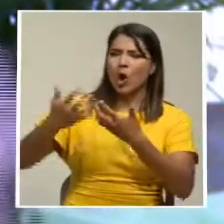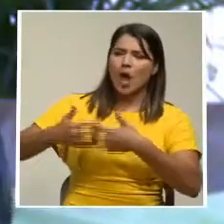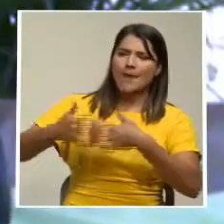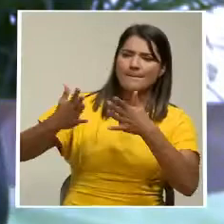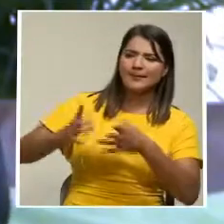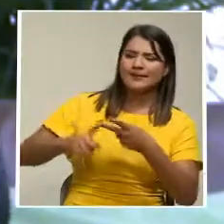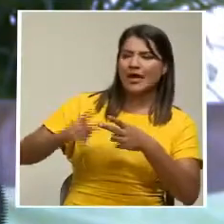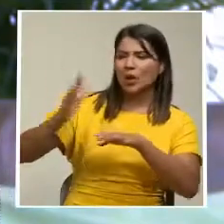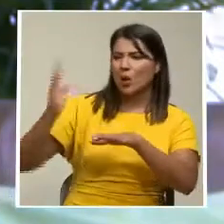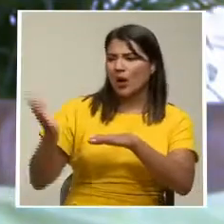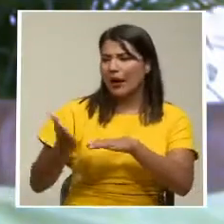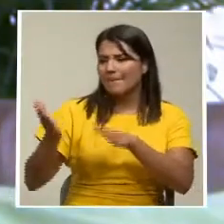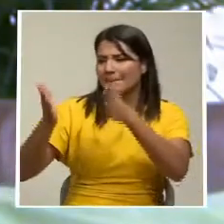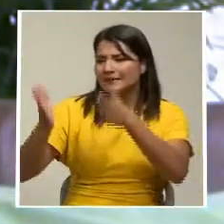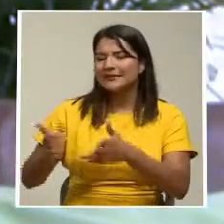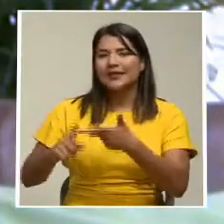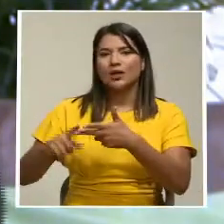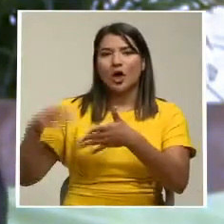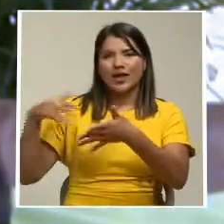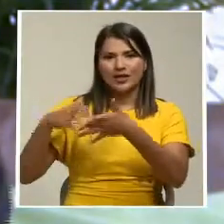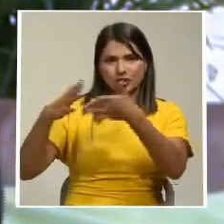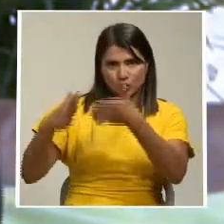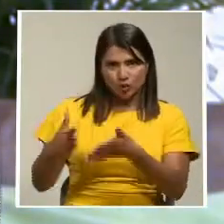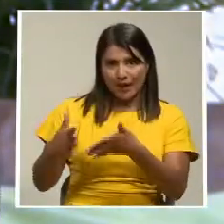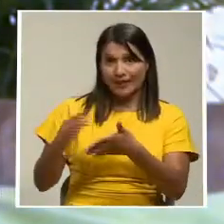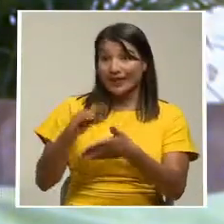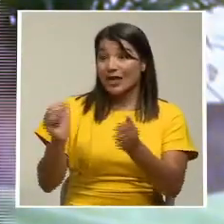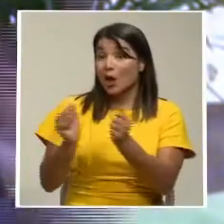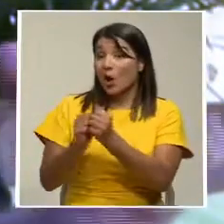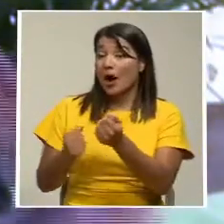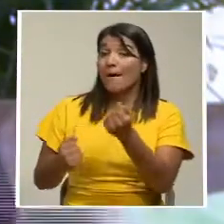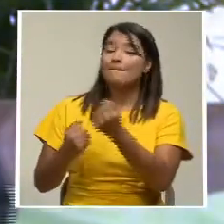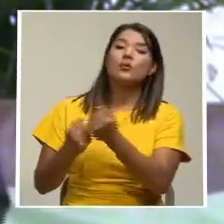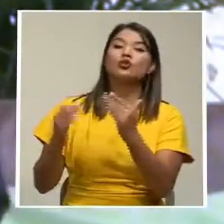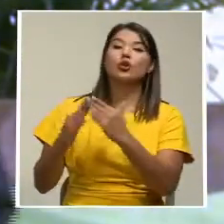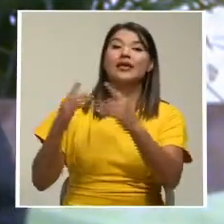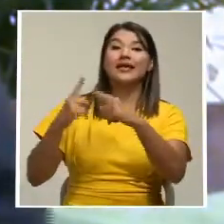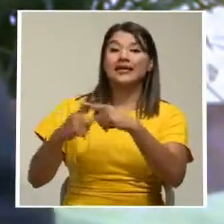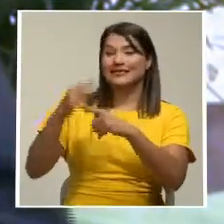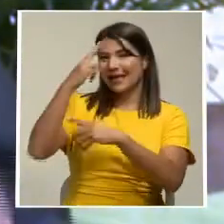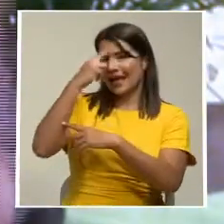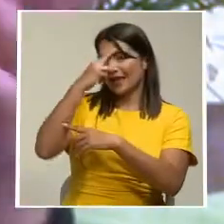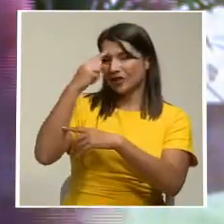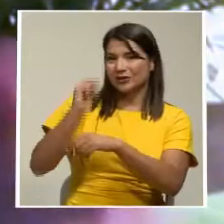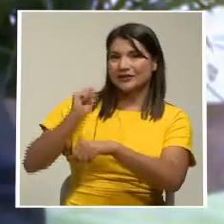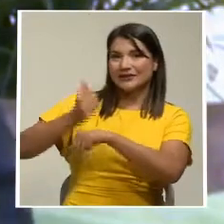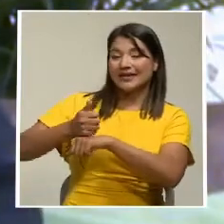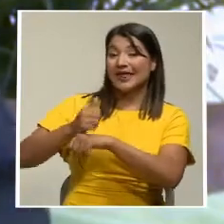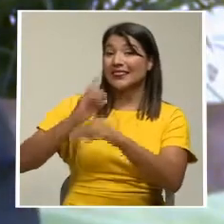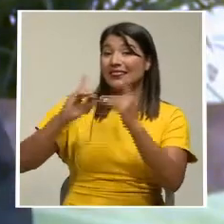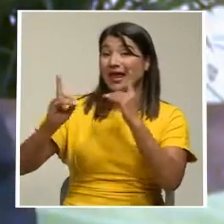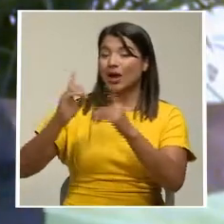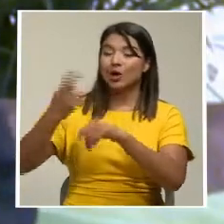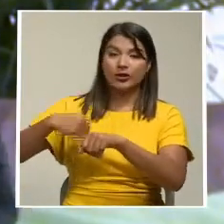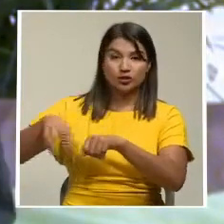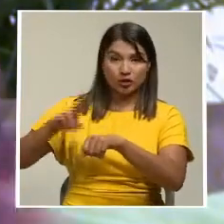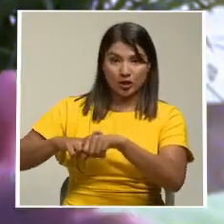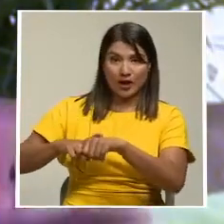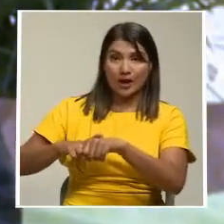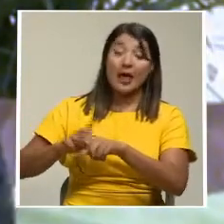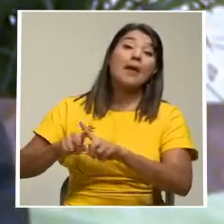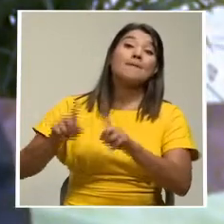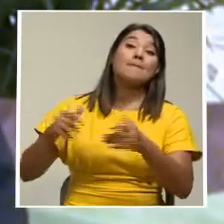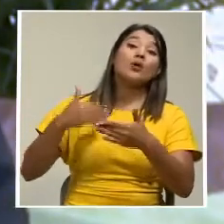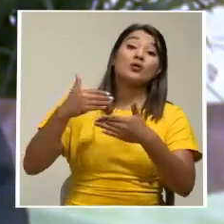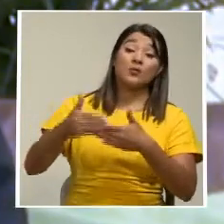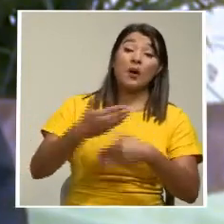estudiantes se reunieron y con auspicio de la Iglesia Católica formaron esto que se llamó el Diálogo Nacional, ¿no?, que fue torpedeado por